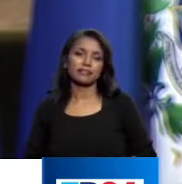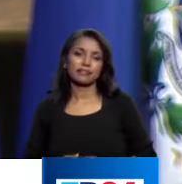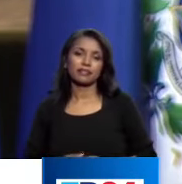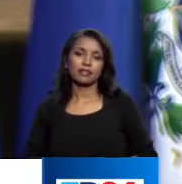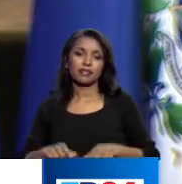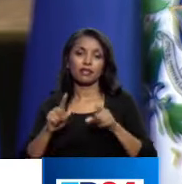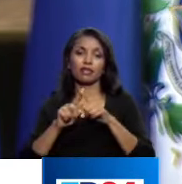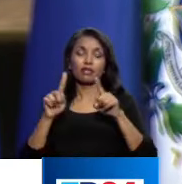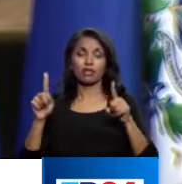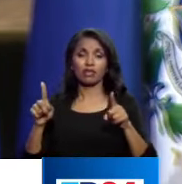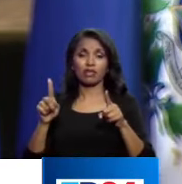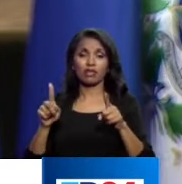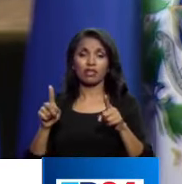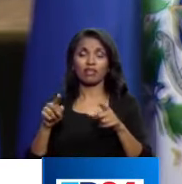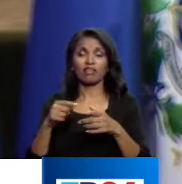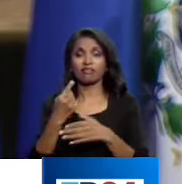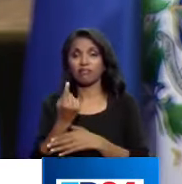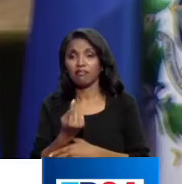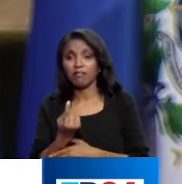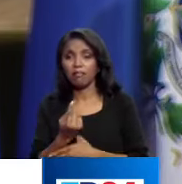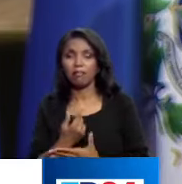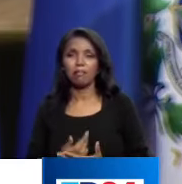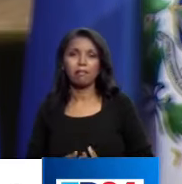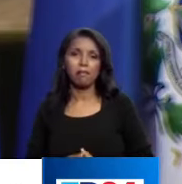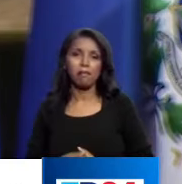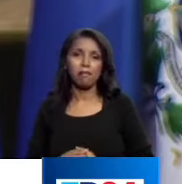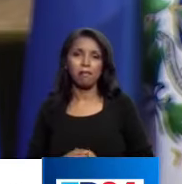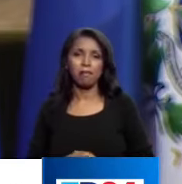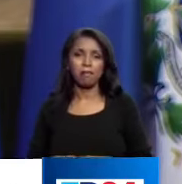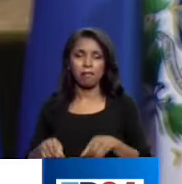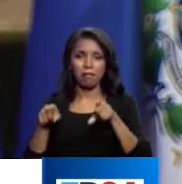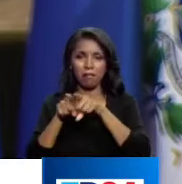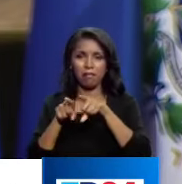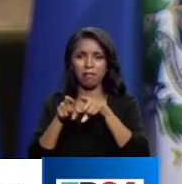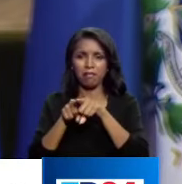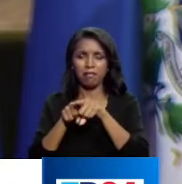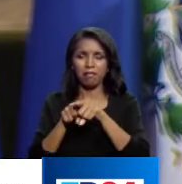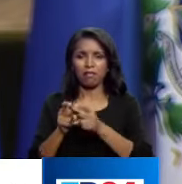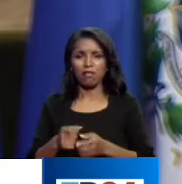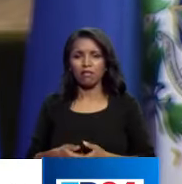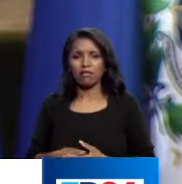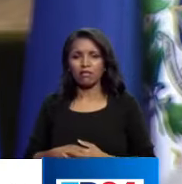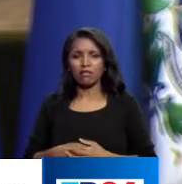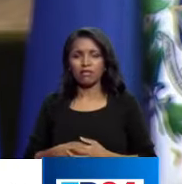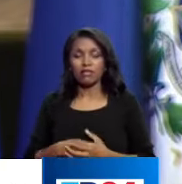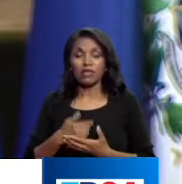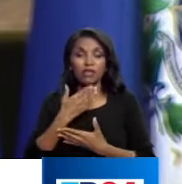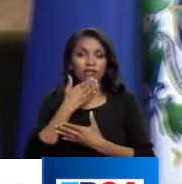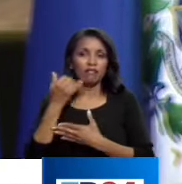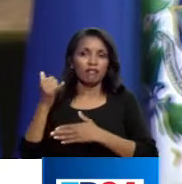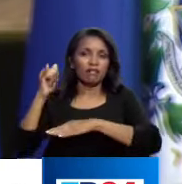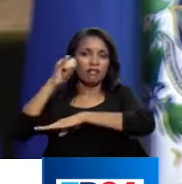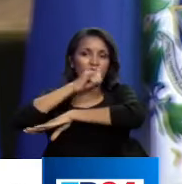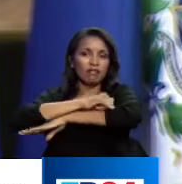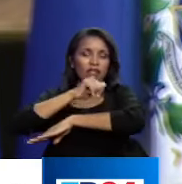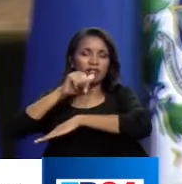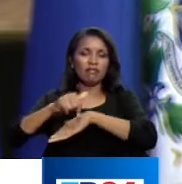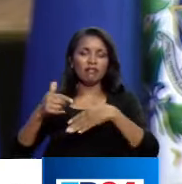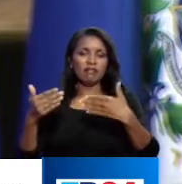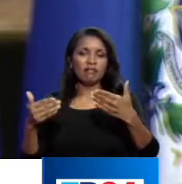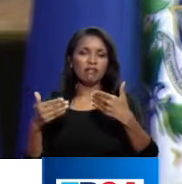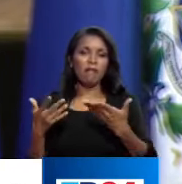Sin embargo, están solos. Tenemos unos de los mejores aeropuertos de América, sin